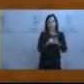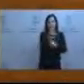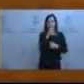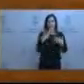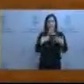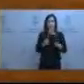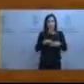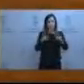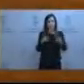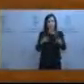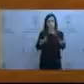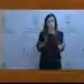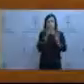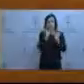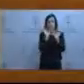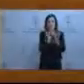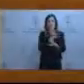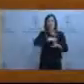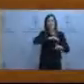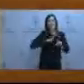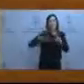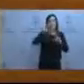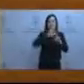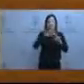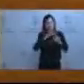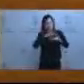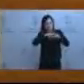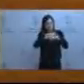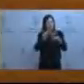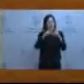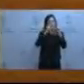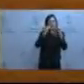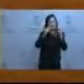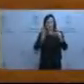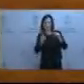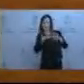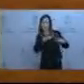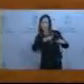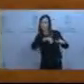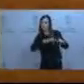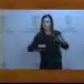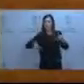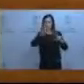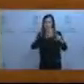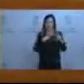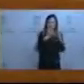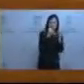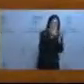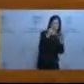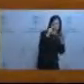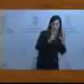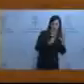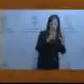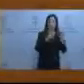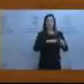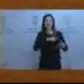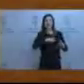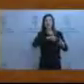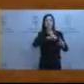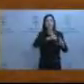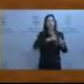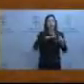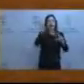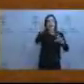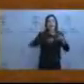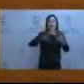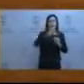cada año en España, en Asturias, en España, estaban viendo las cifras, en España se producen entre 15.000